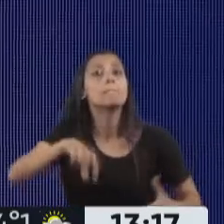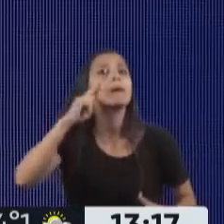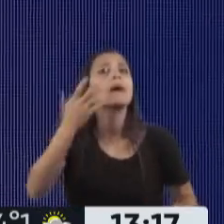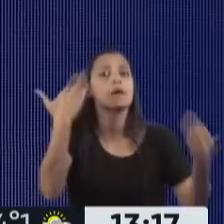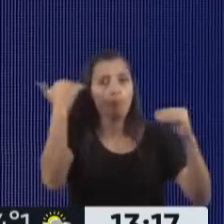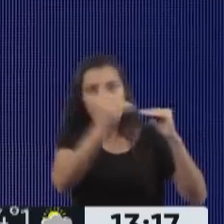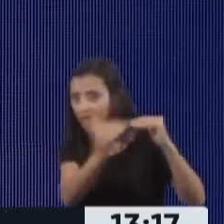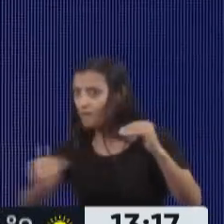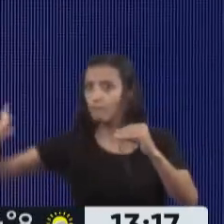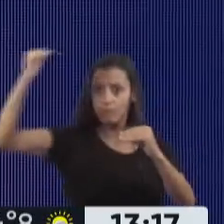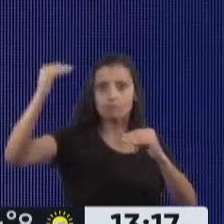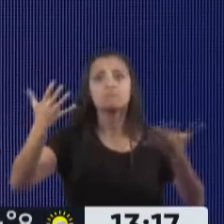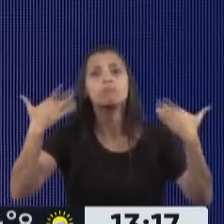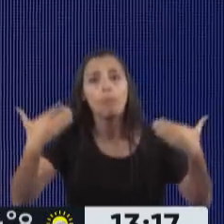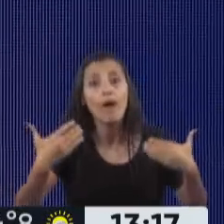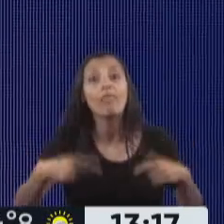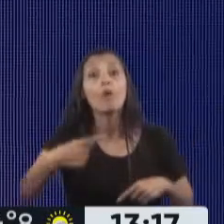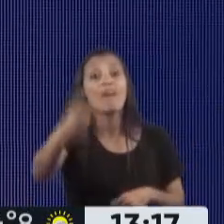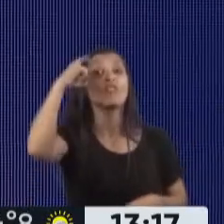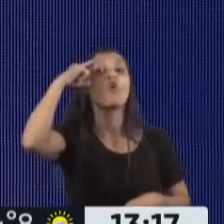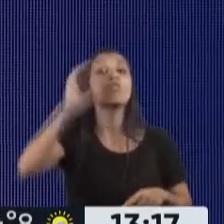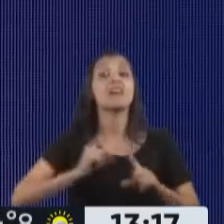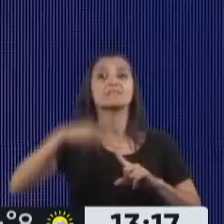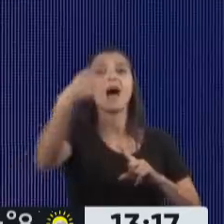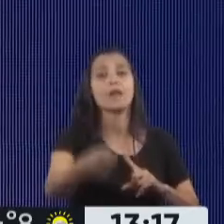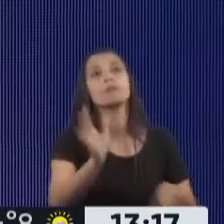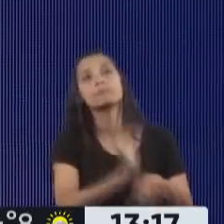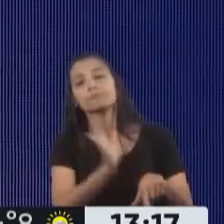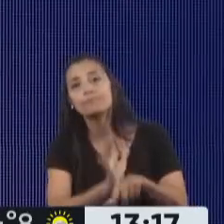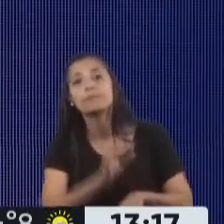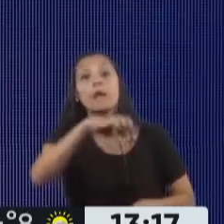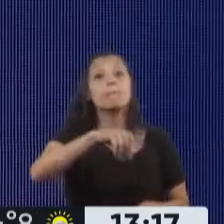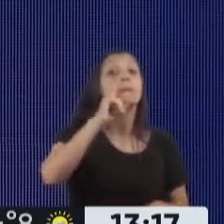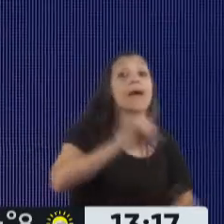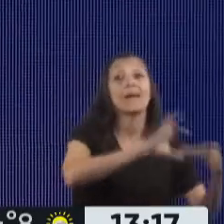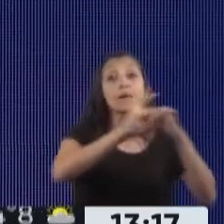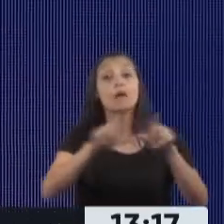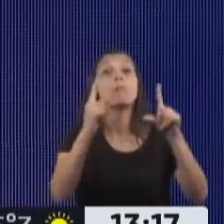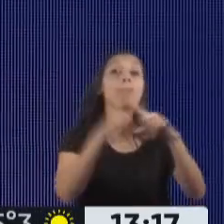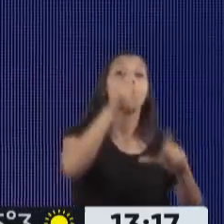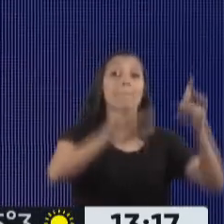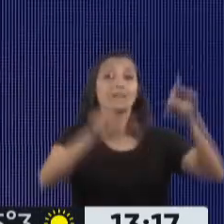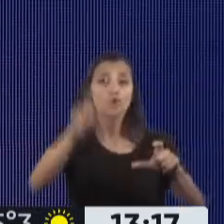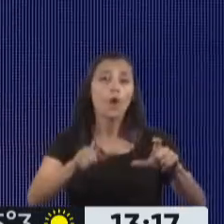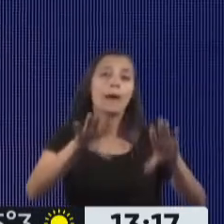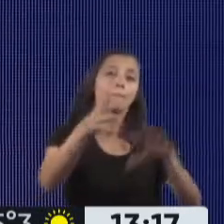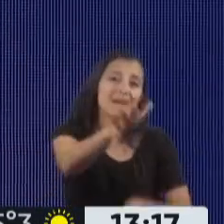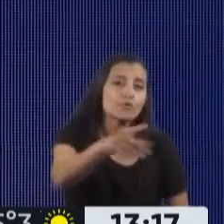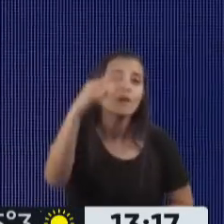PBI en 10 años, es decir, una tasa del crecimiento del PBI per cápita del 7%.